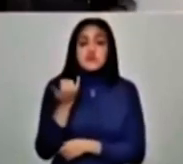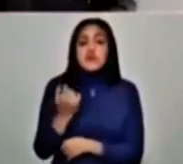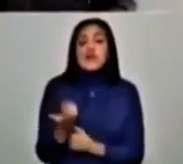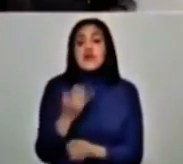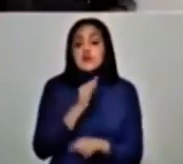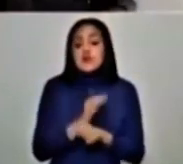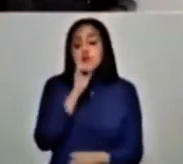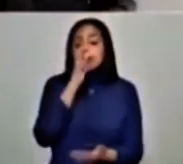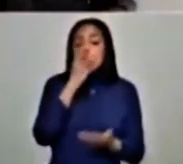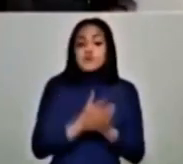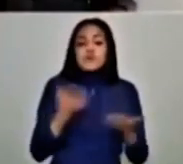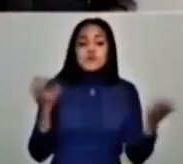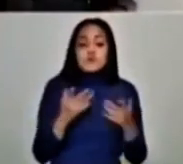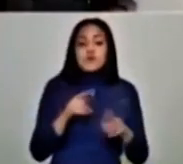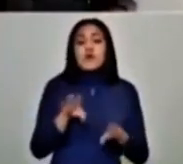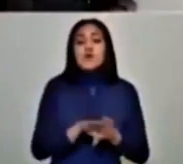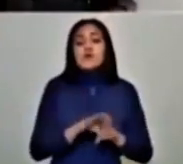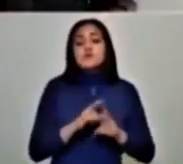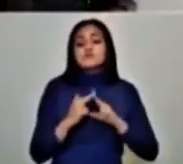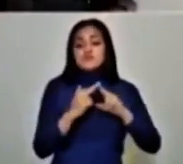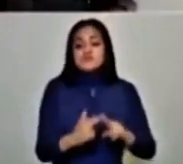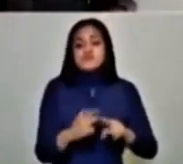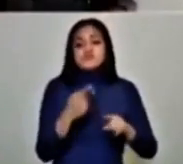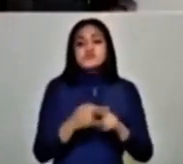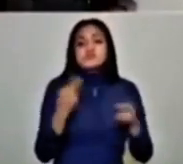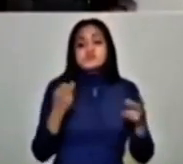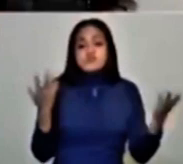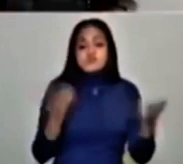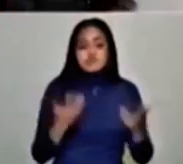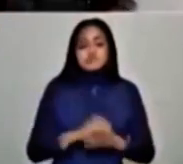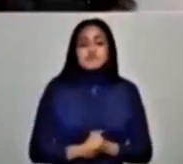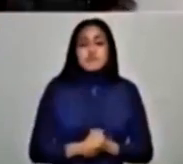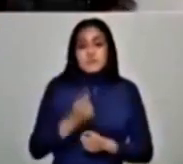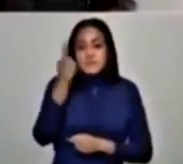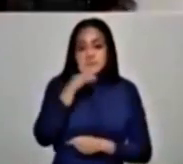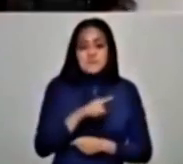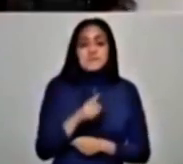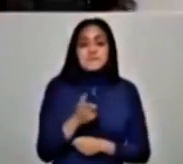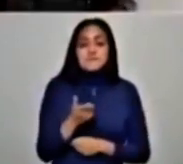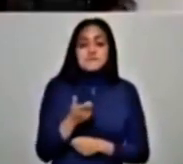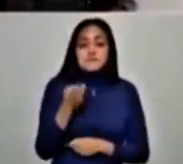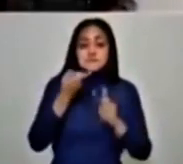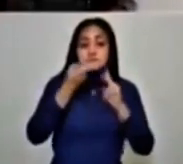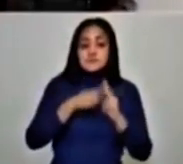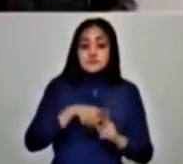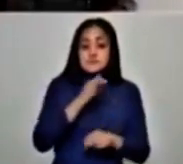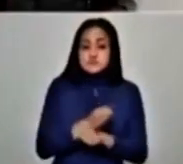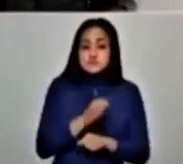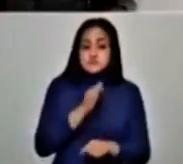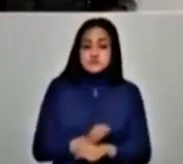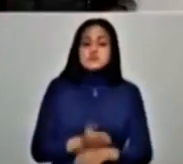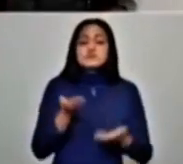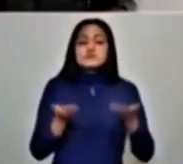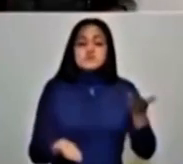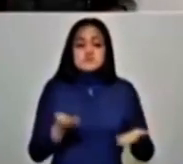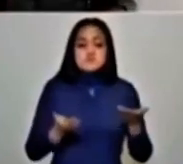único que nosotros vamos a hacer es cumplir con las disposiciones correspondientes. Entonces, para que esta iniciativa trae un